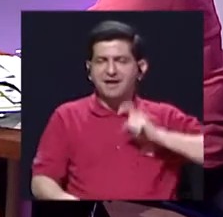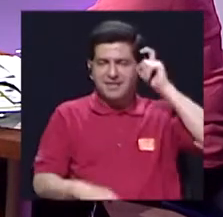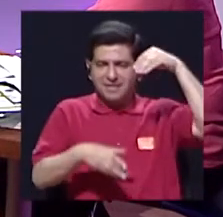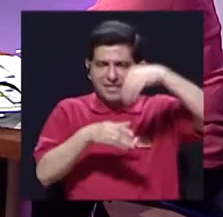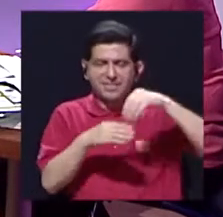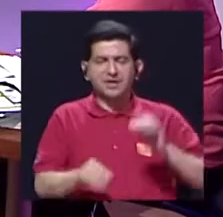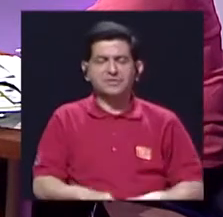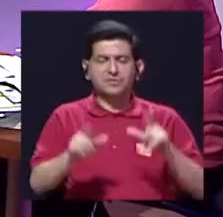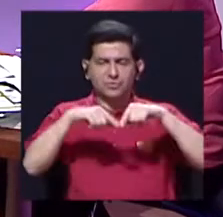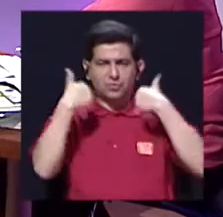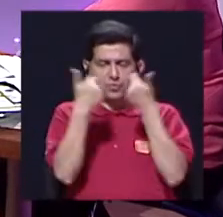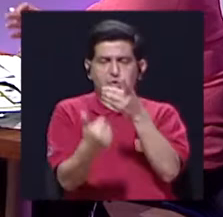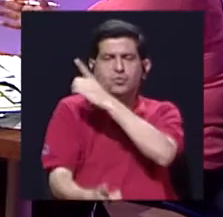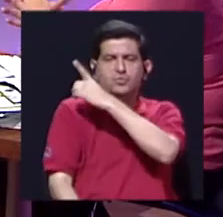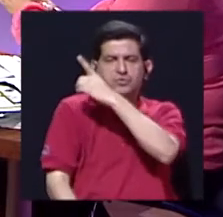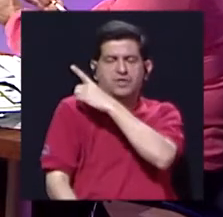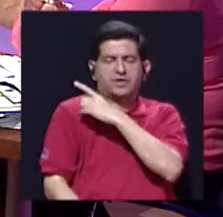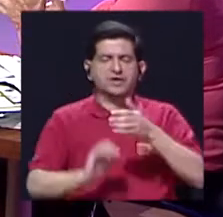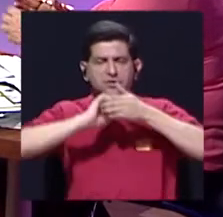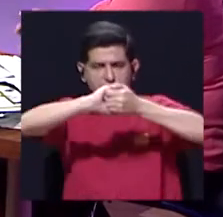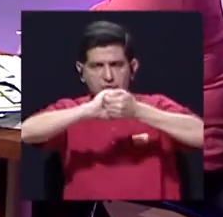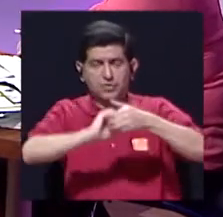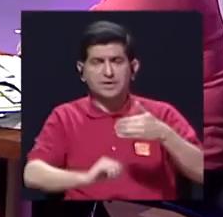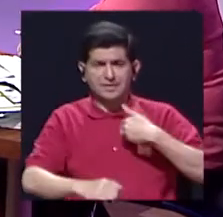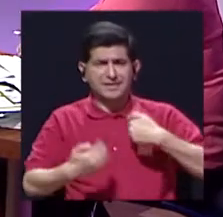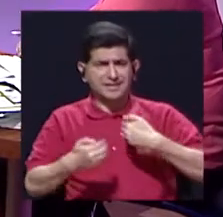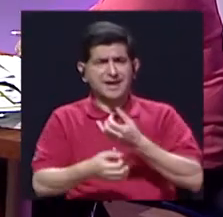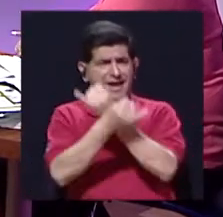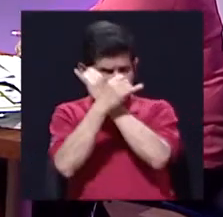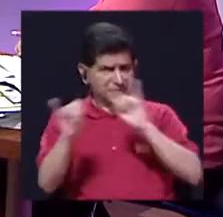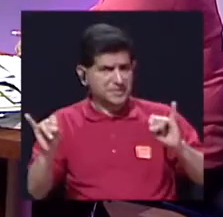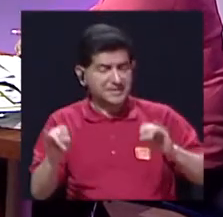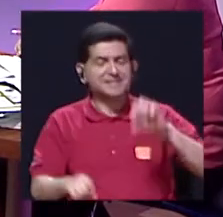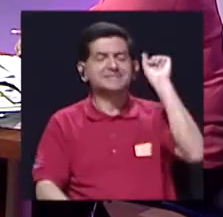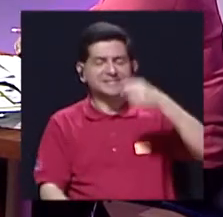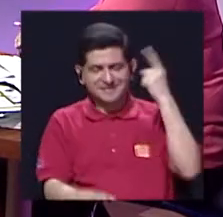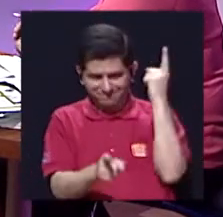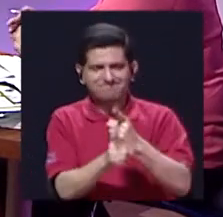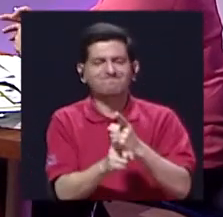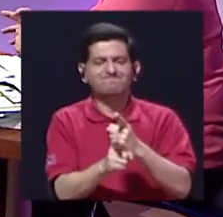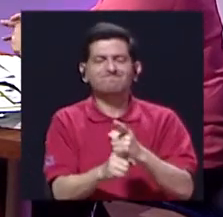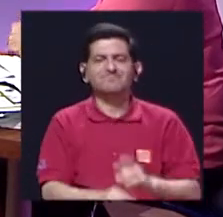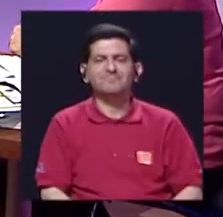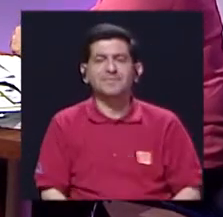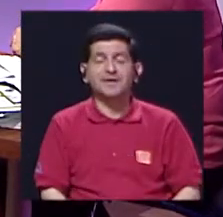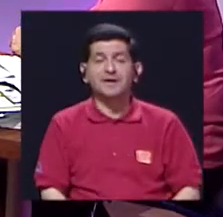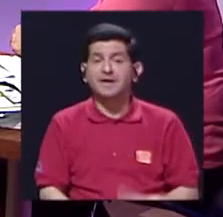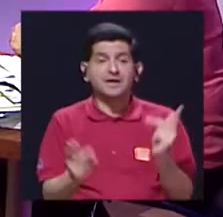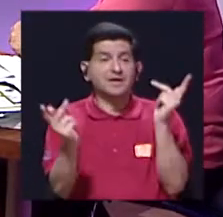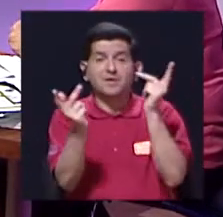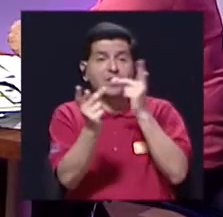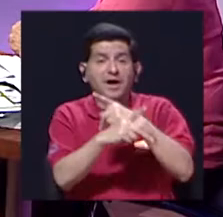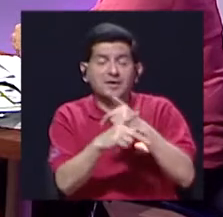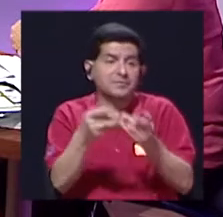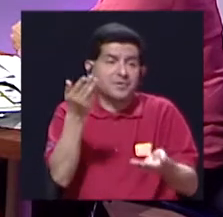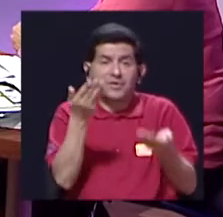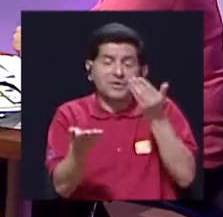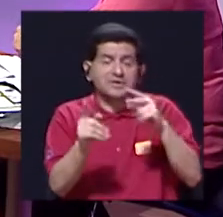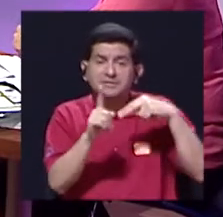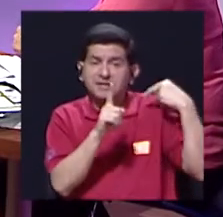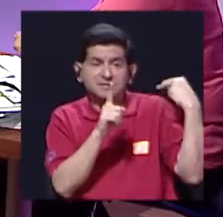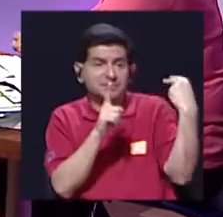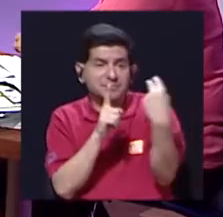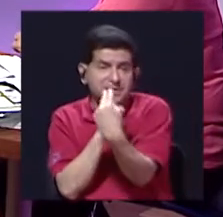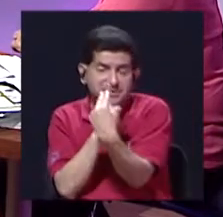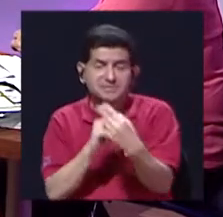los órganos directivos de las cooperativas. Porque estarían adquiriendo autonomía. Es correcto. Y no hay peor cosa del punto